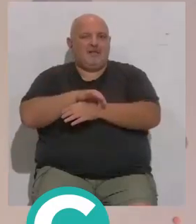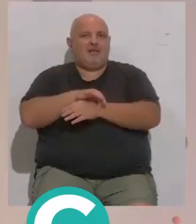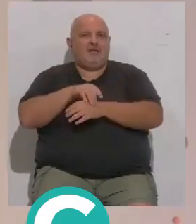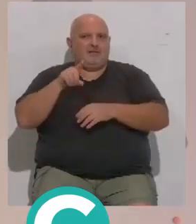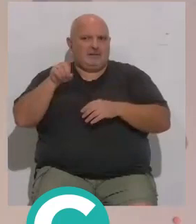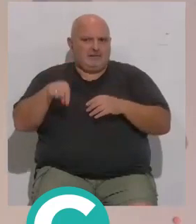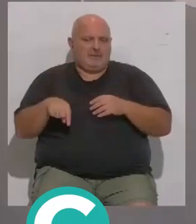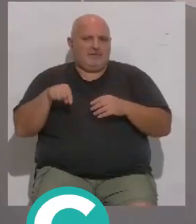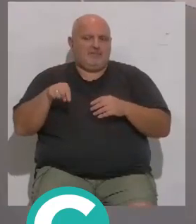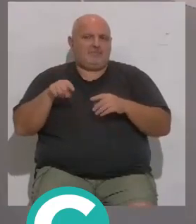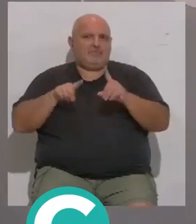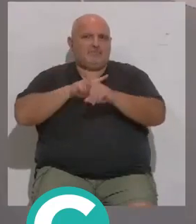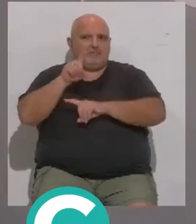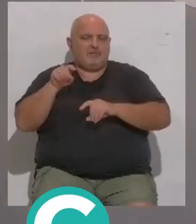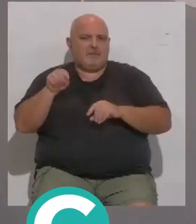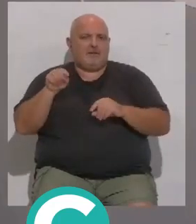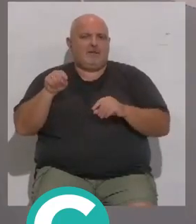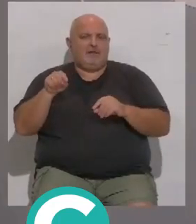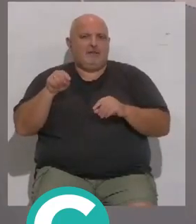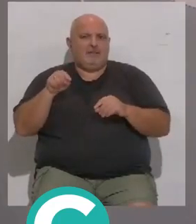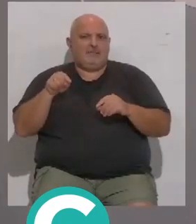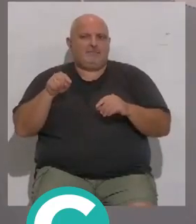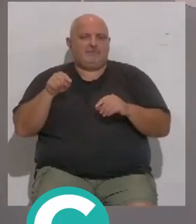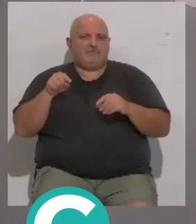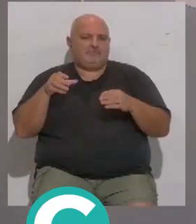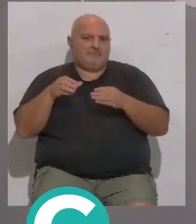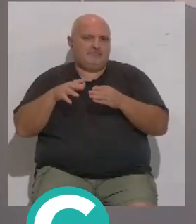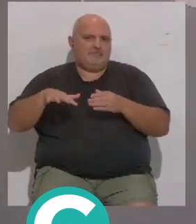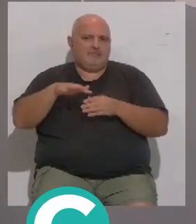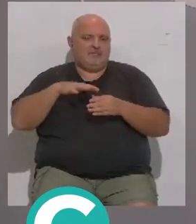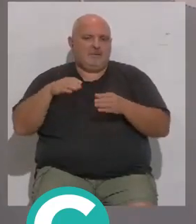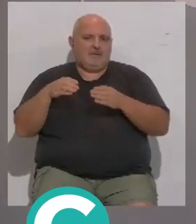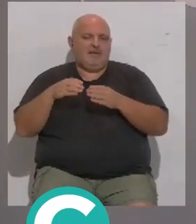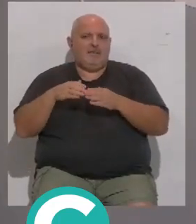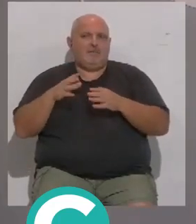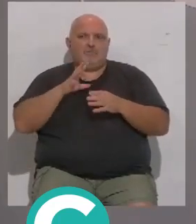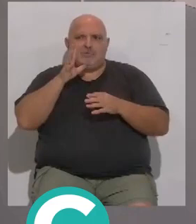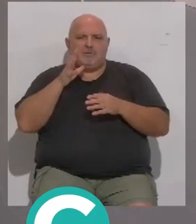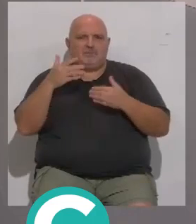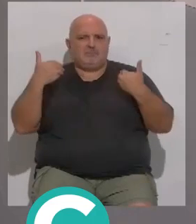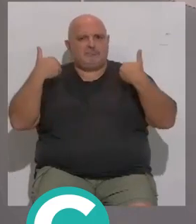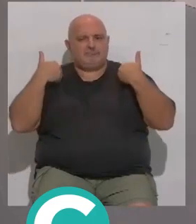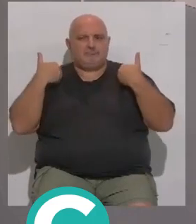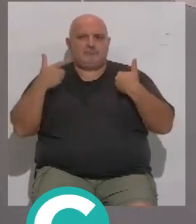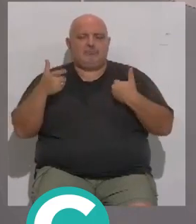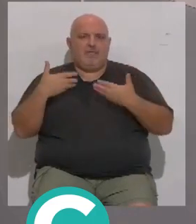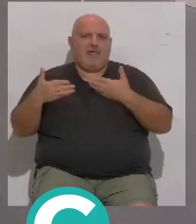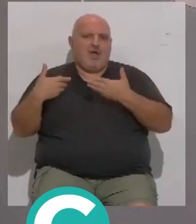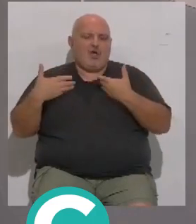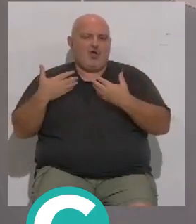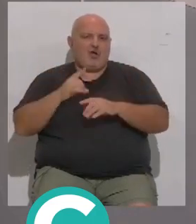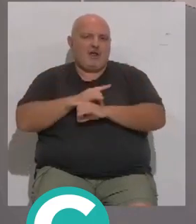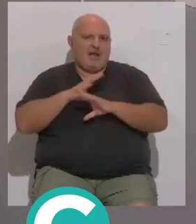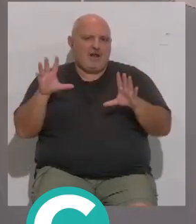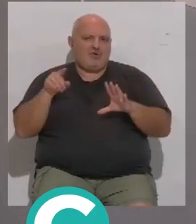también preguntado el cuerpo técnico, porque creo que tiene que haber un diálogo claro